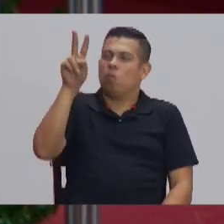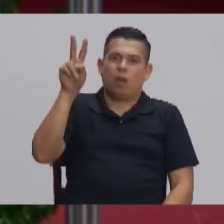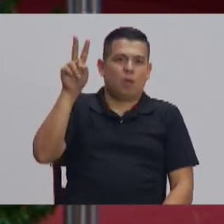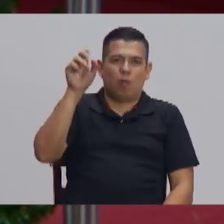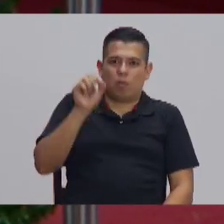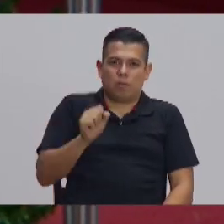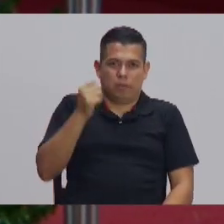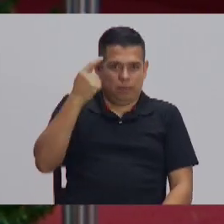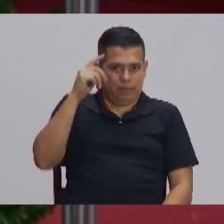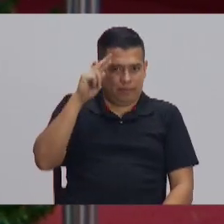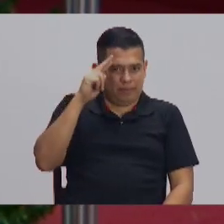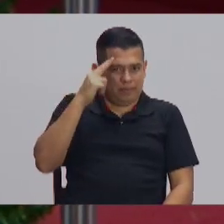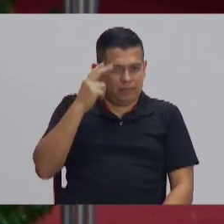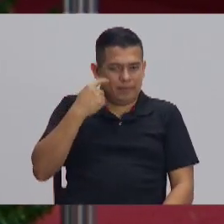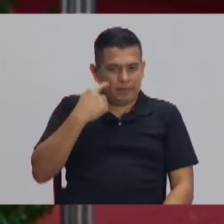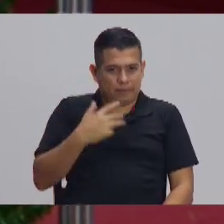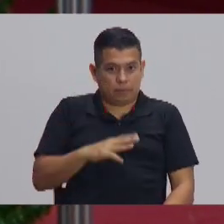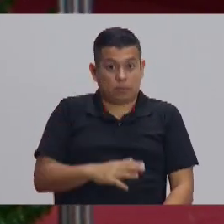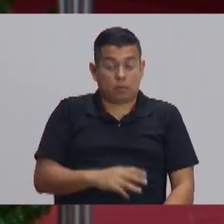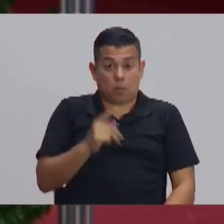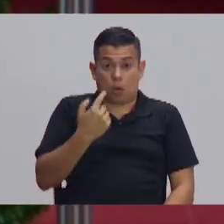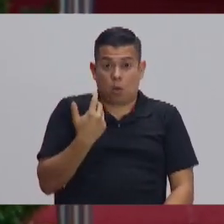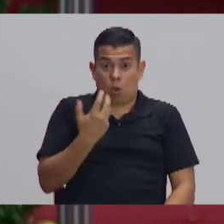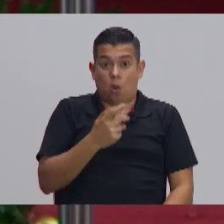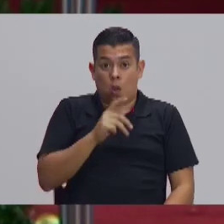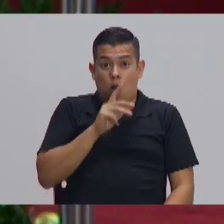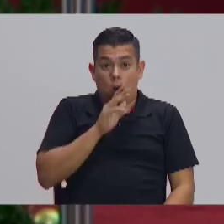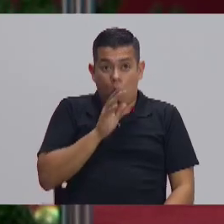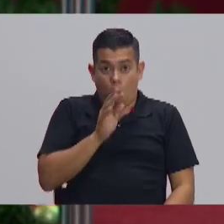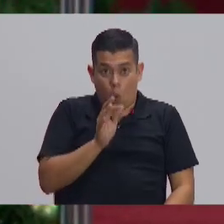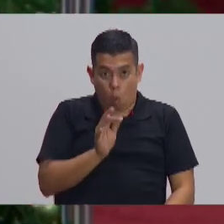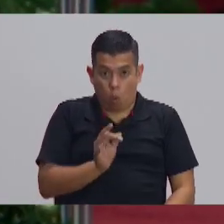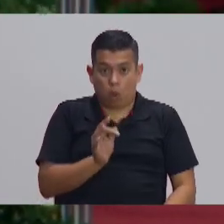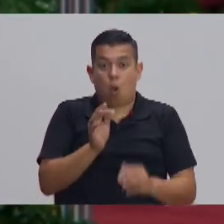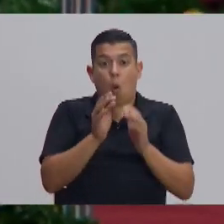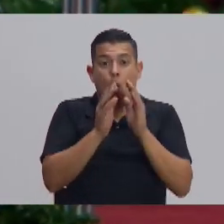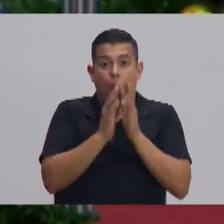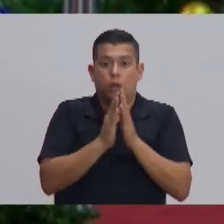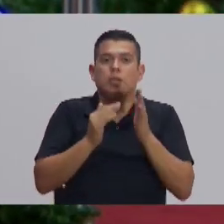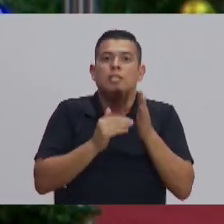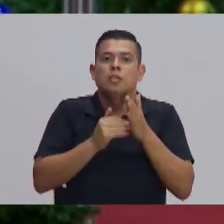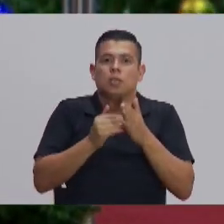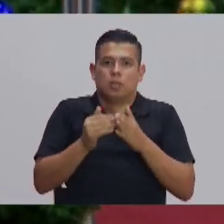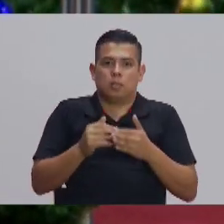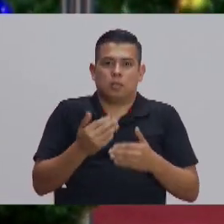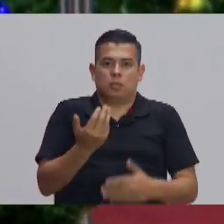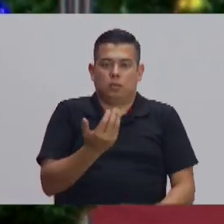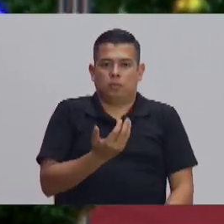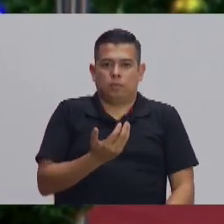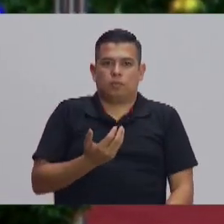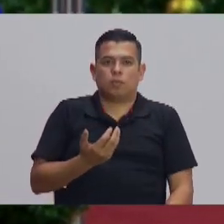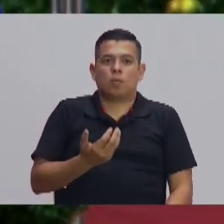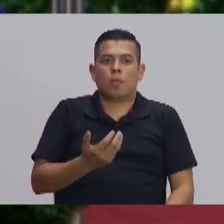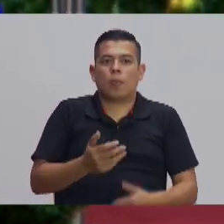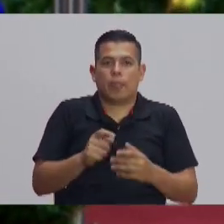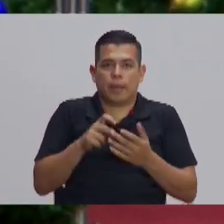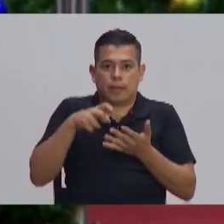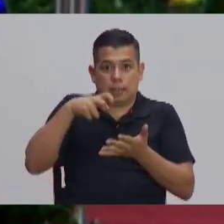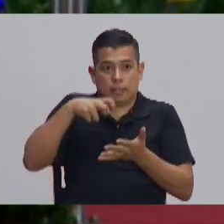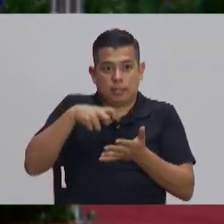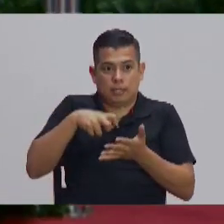ver pero si nos humillamos ante él en oración comenzando por eso y nos